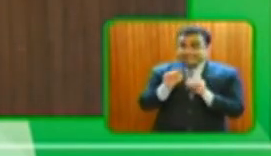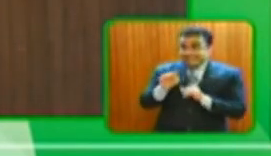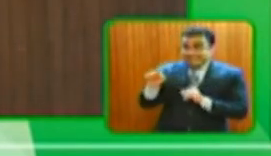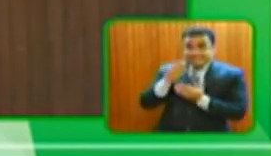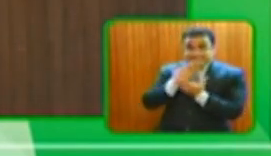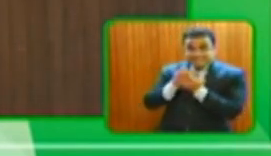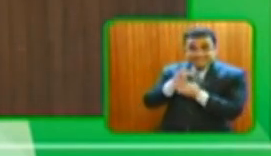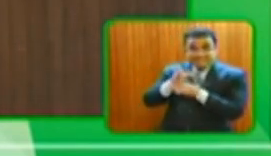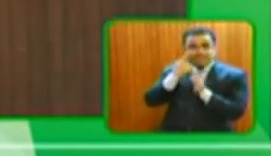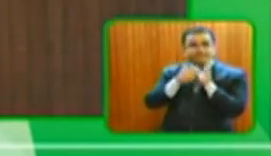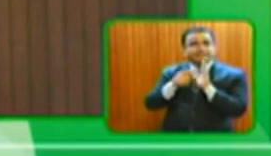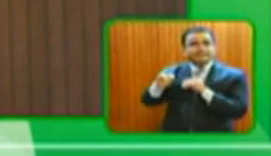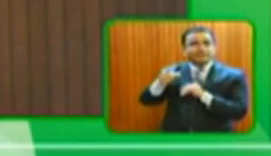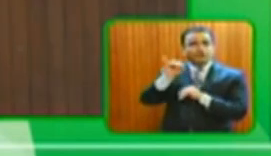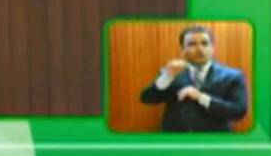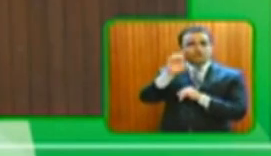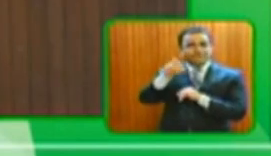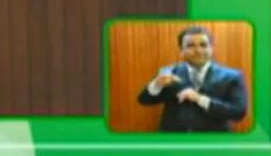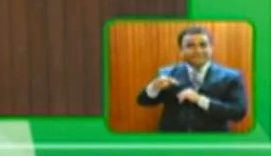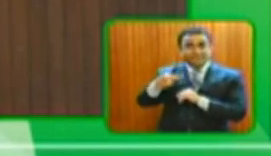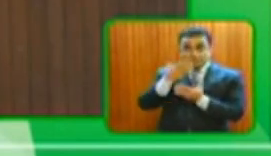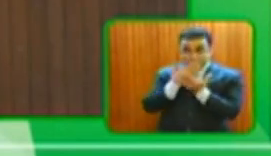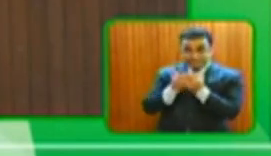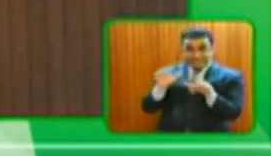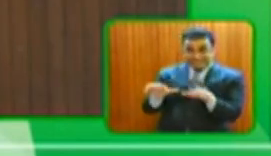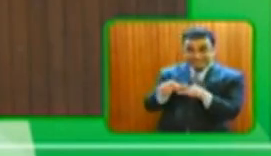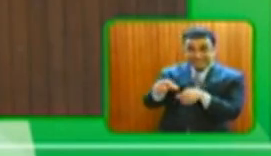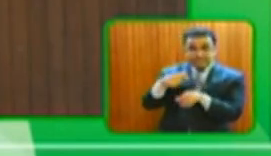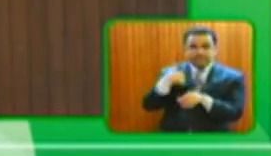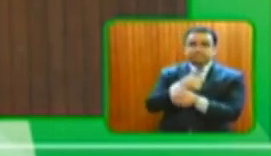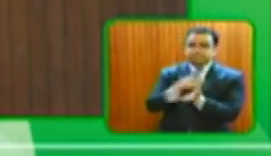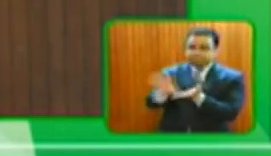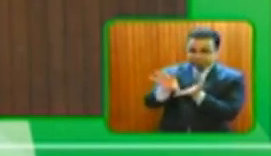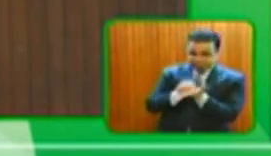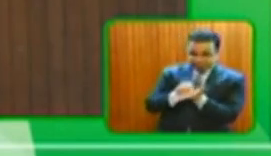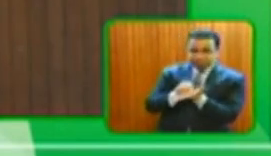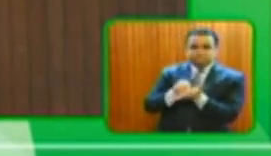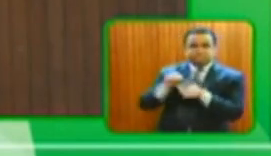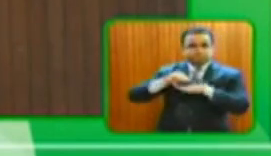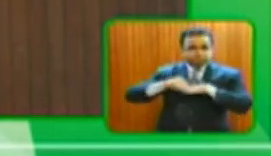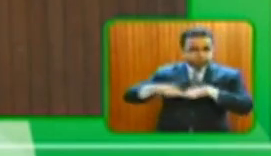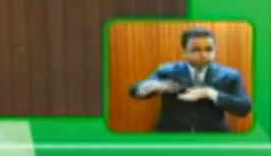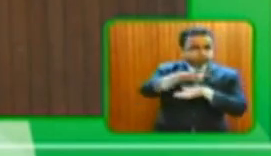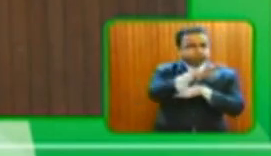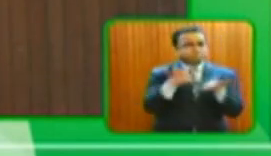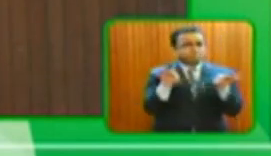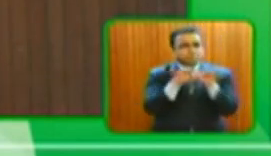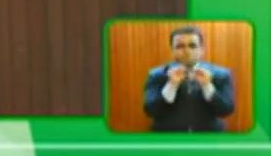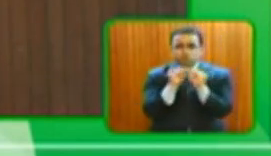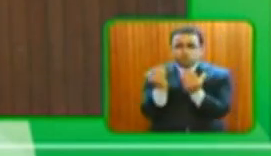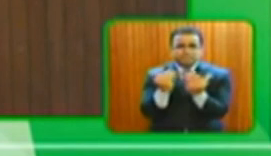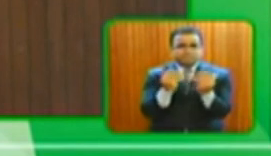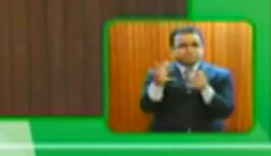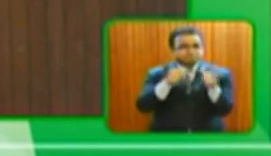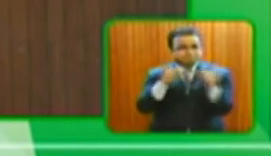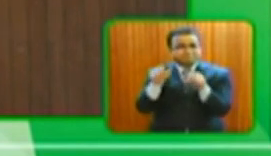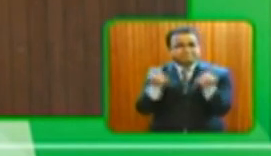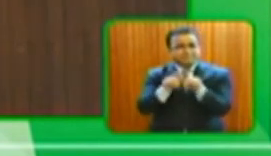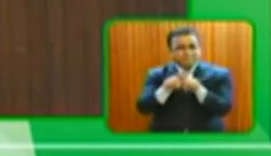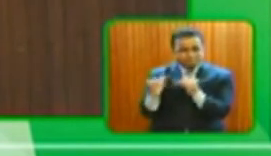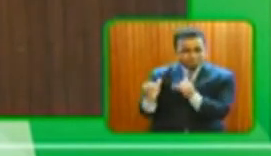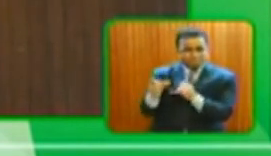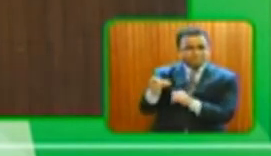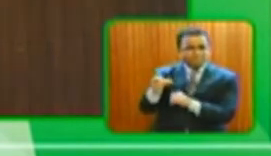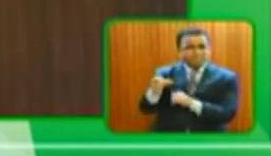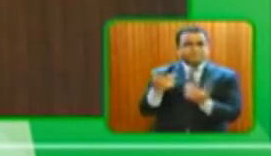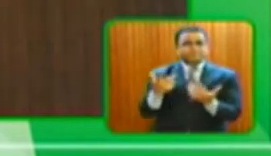el del magistrado José Alejandro Vargas, a una generación que necesita de ello. Nos toca educar en derecho,